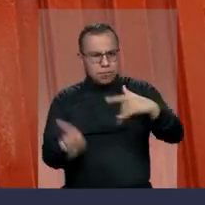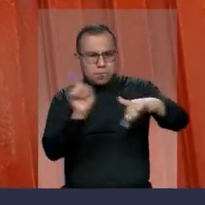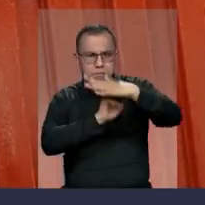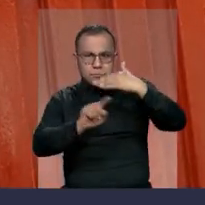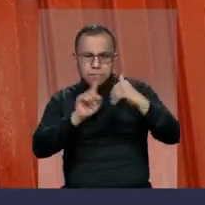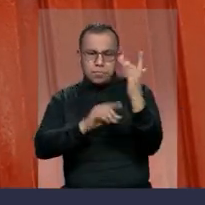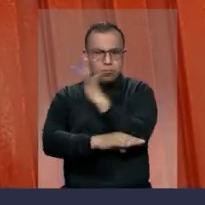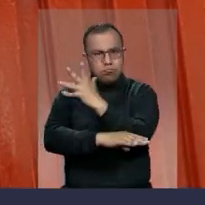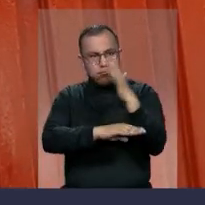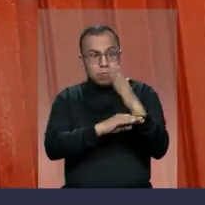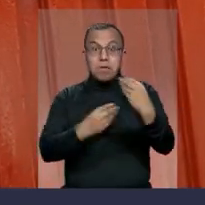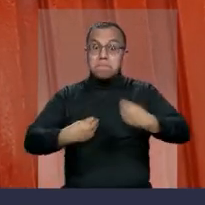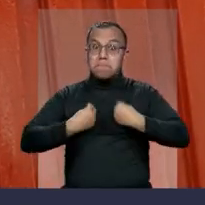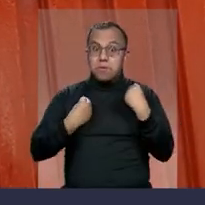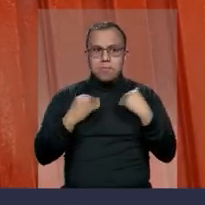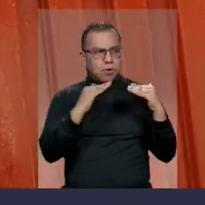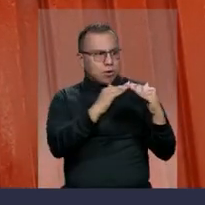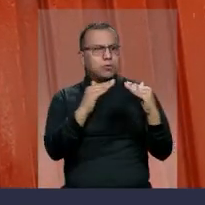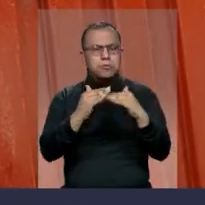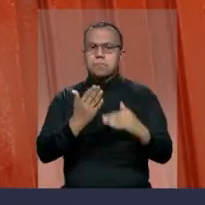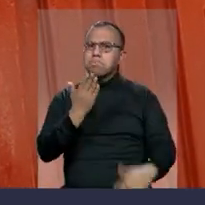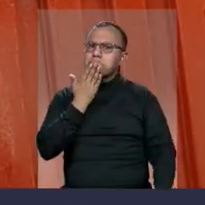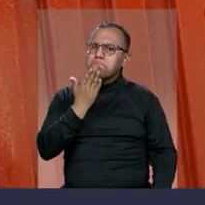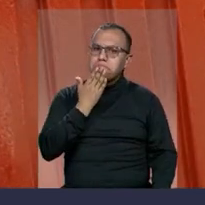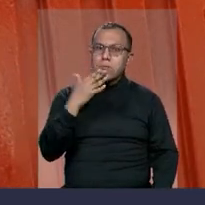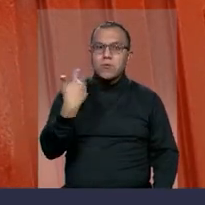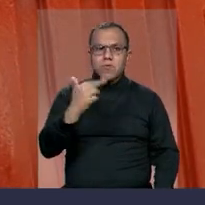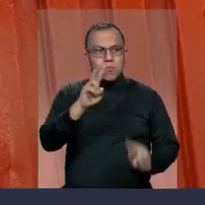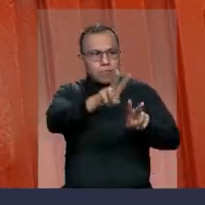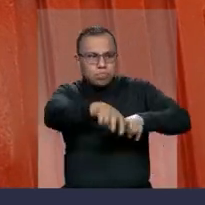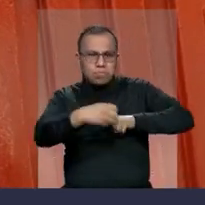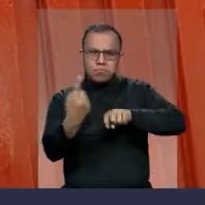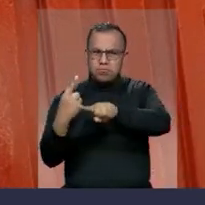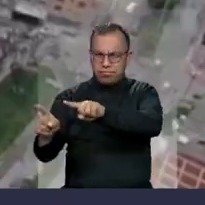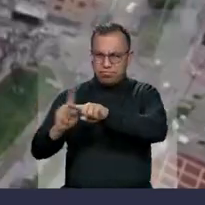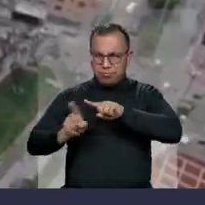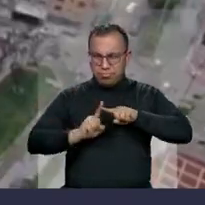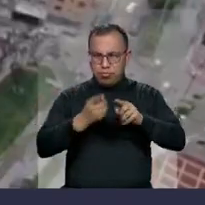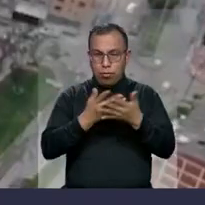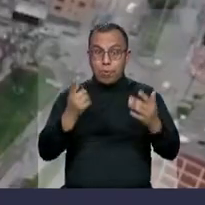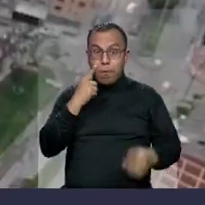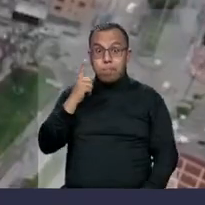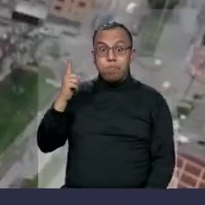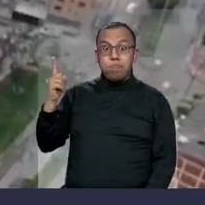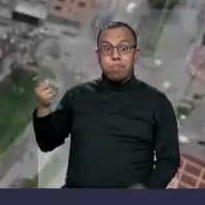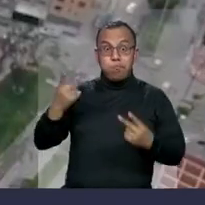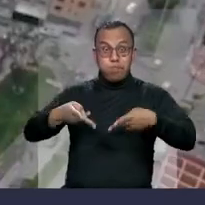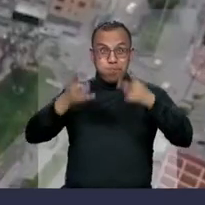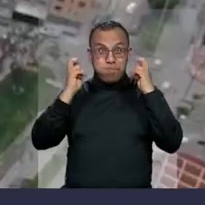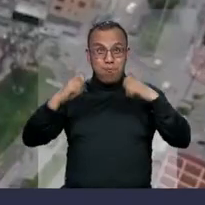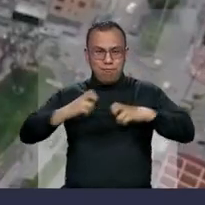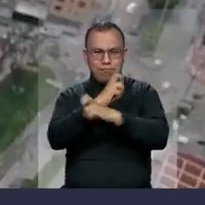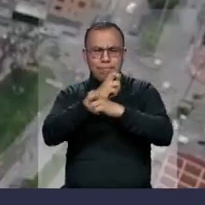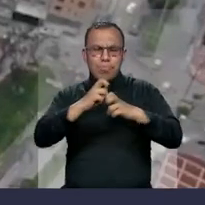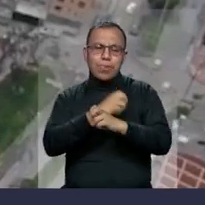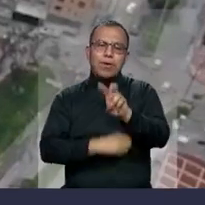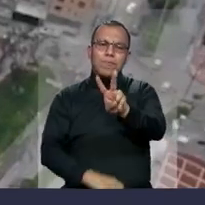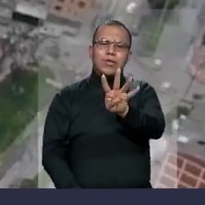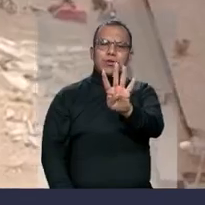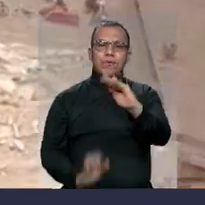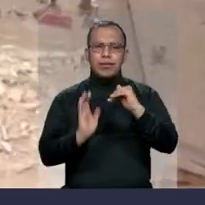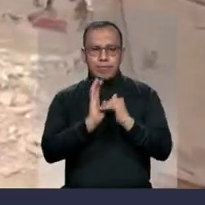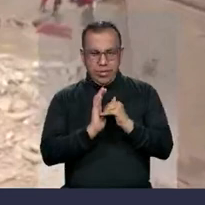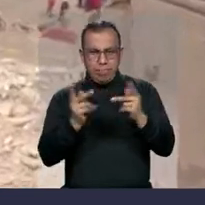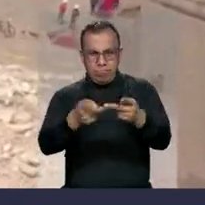y los vecinos del sector han estado conformes porque dice que van a plantar una serie de árboles. El nuevo parque abarcará un área total de 24.000